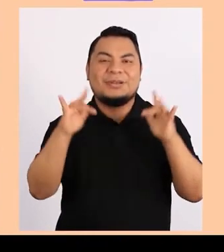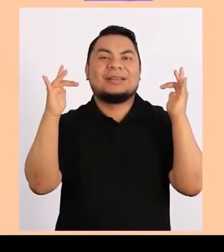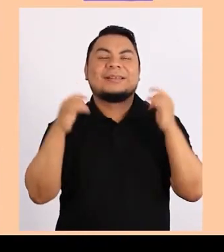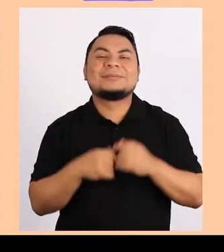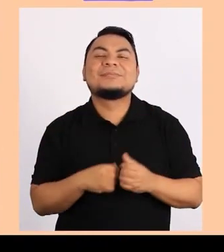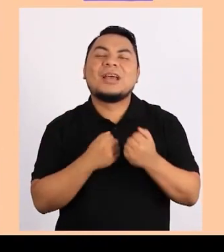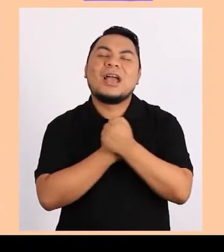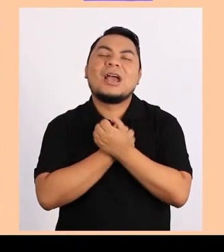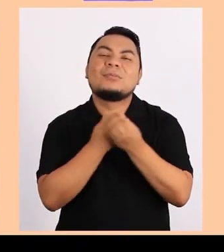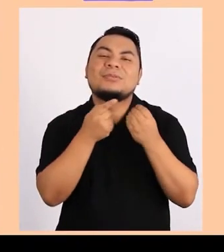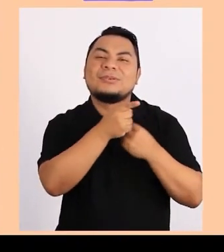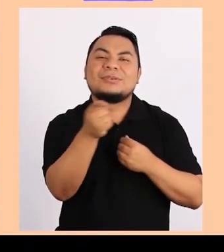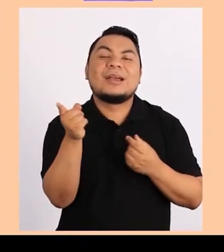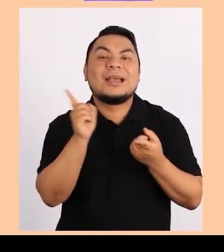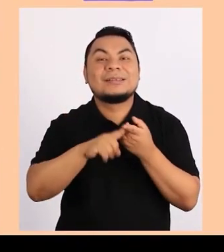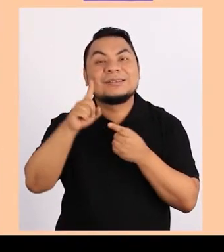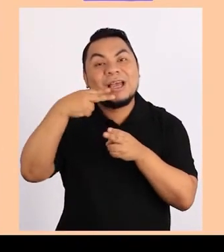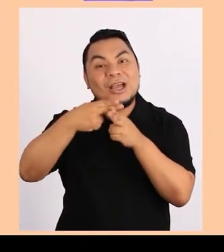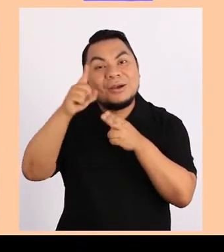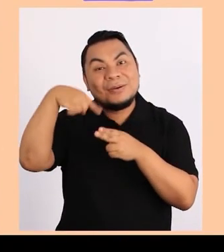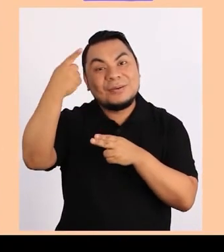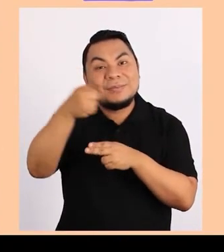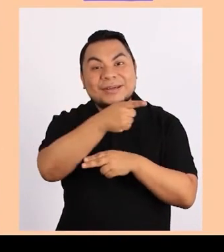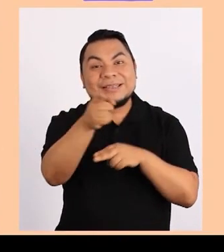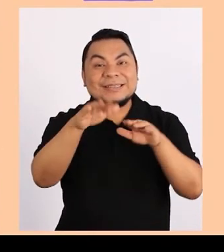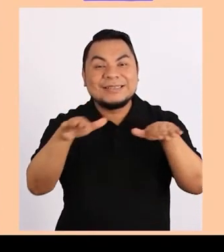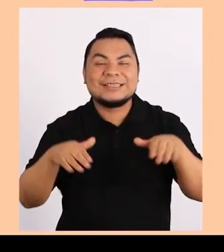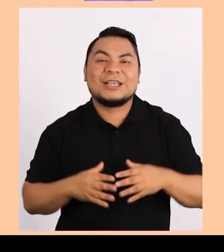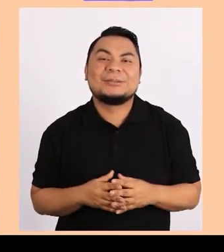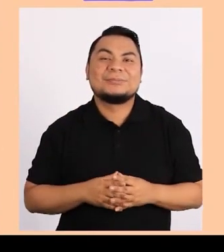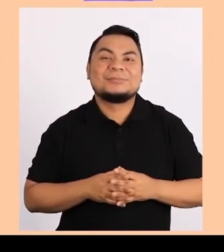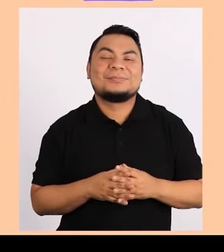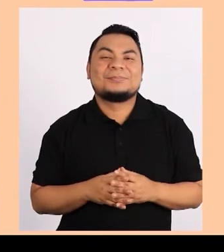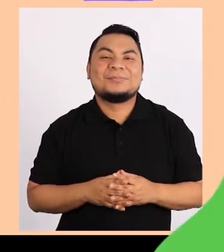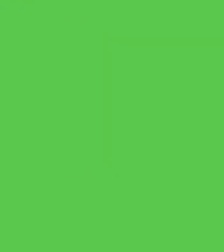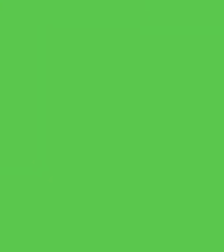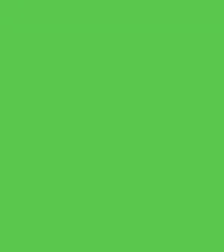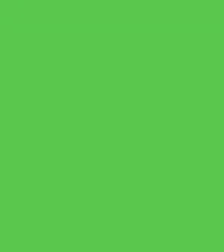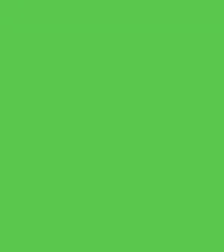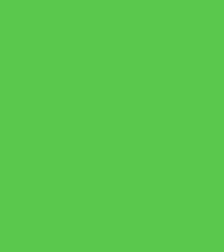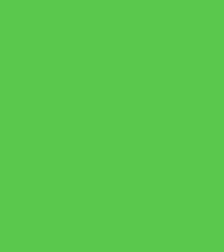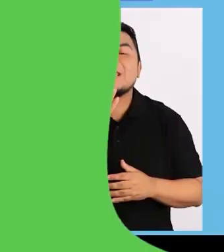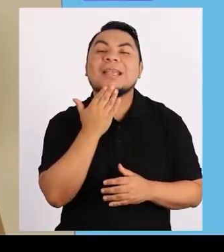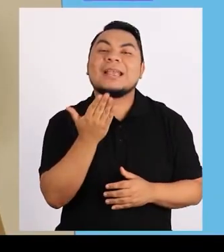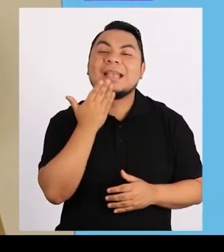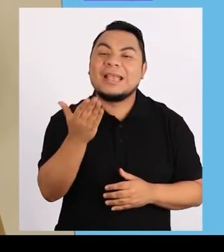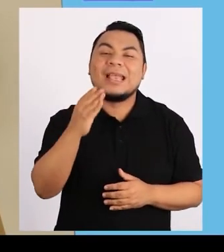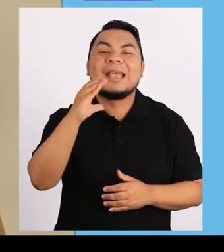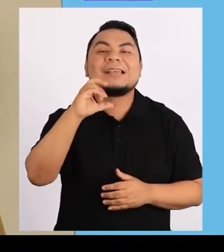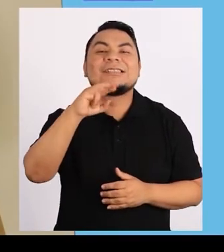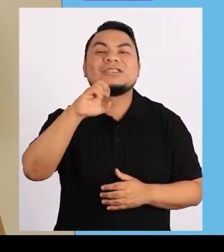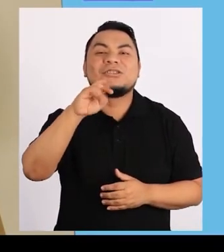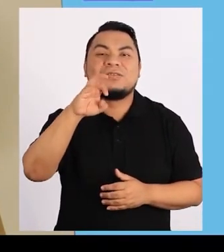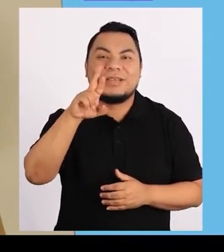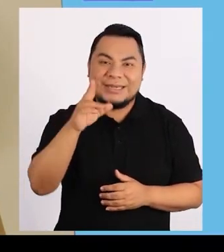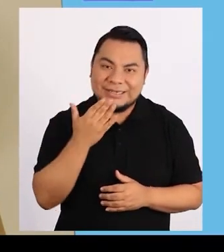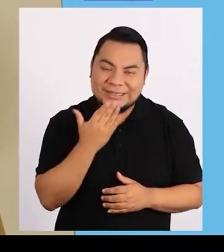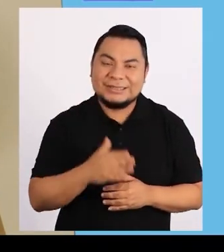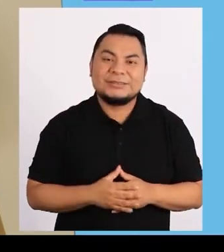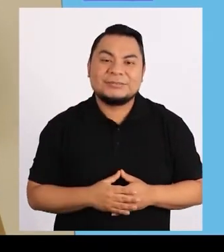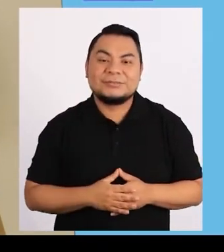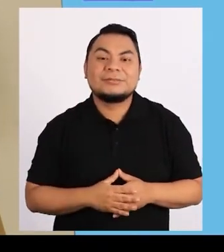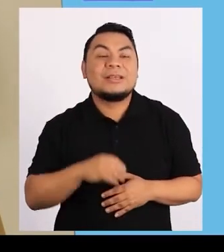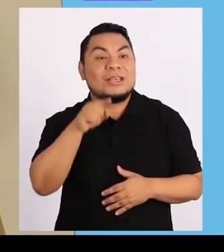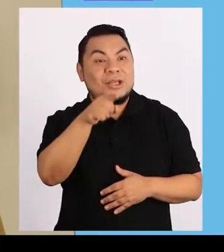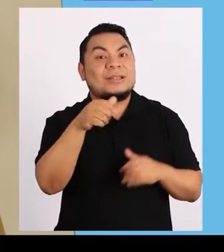así brillar. Los amo mucho. ¡Hasta pronto, chicos! Gracias,